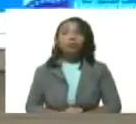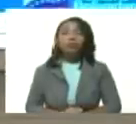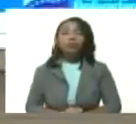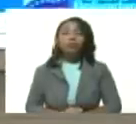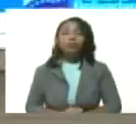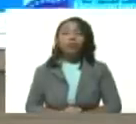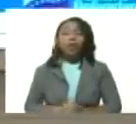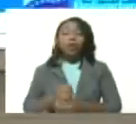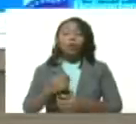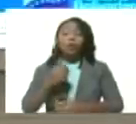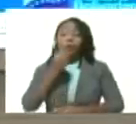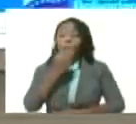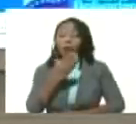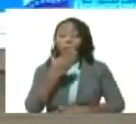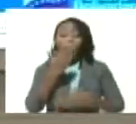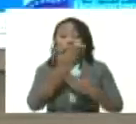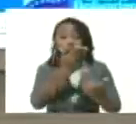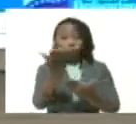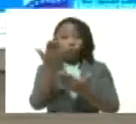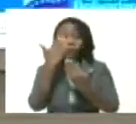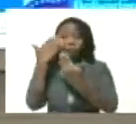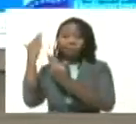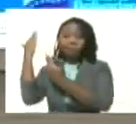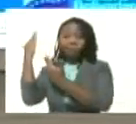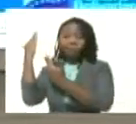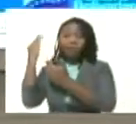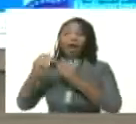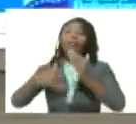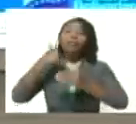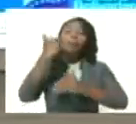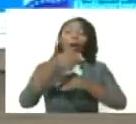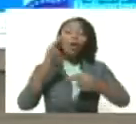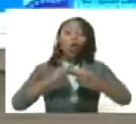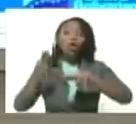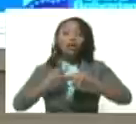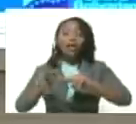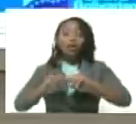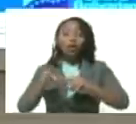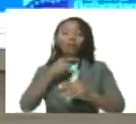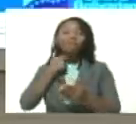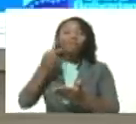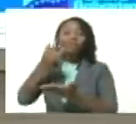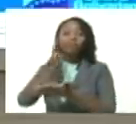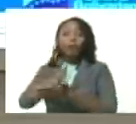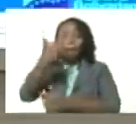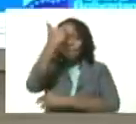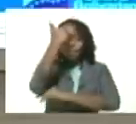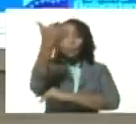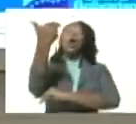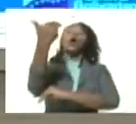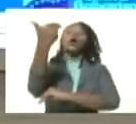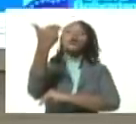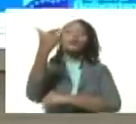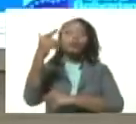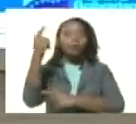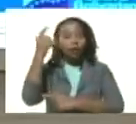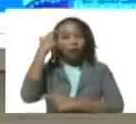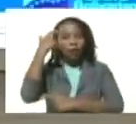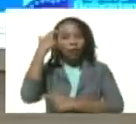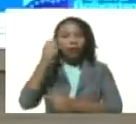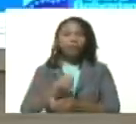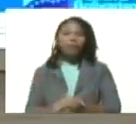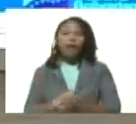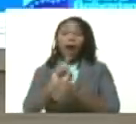Bueno, como ustedes pueden observar, luego aparecen los niños, los cadáveres, con un disparo en la cabeza. Fue